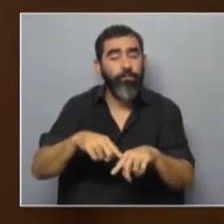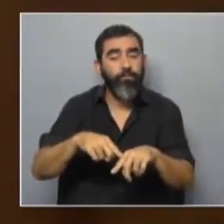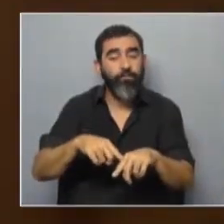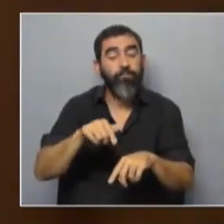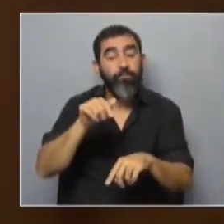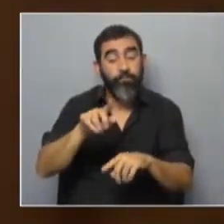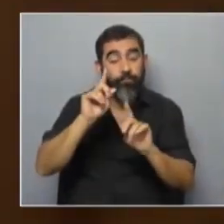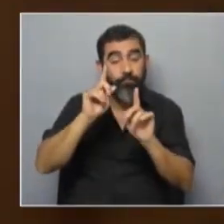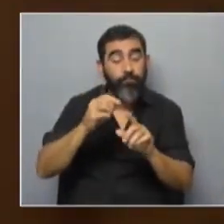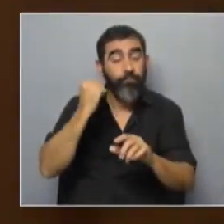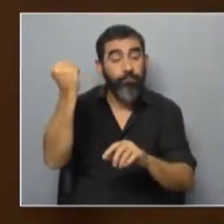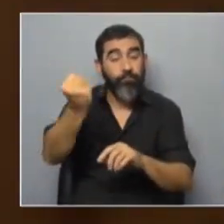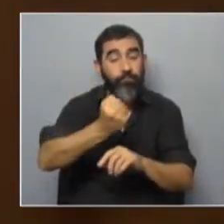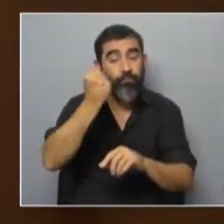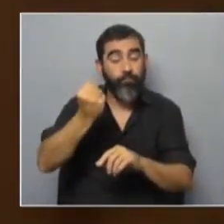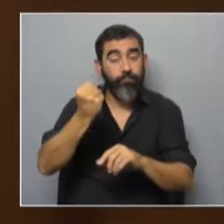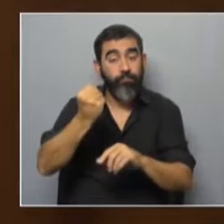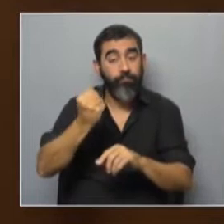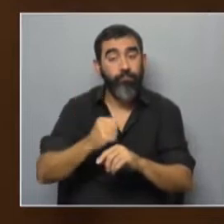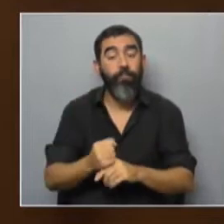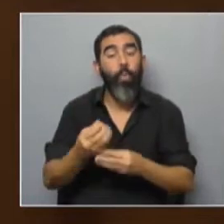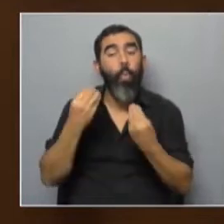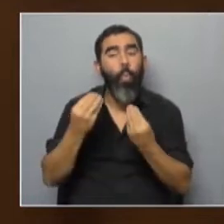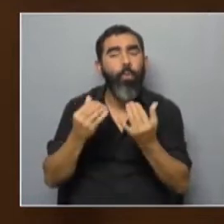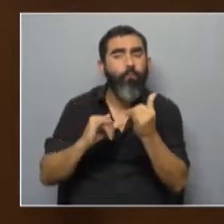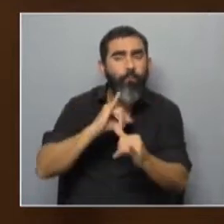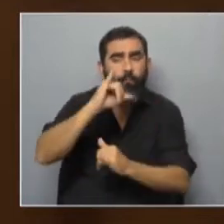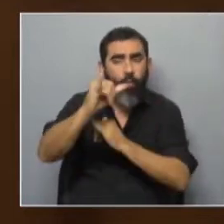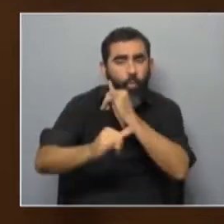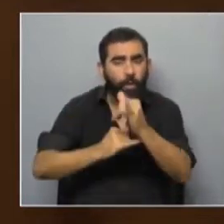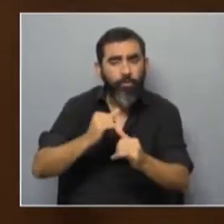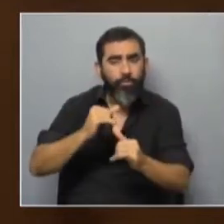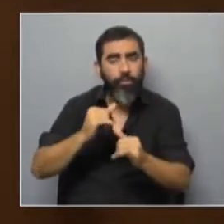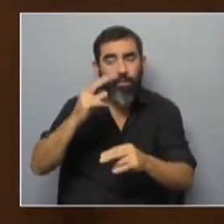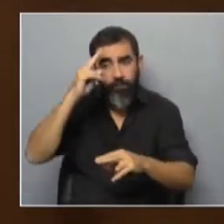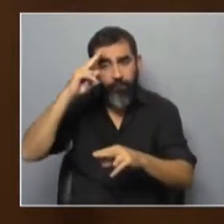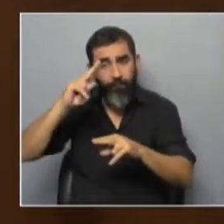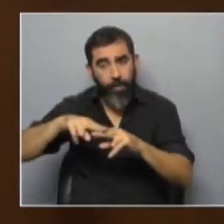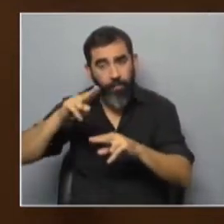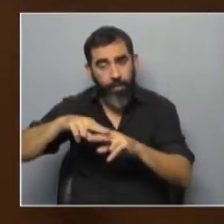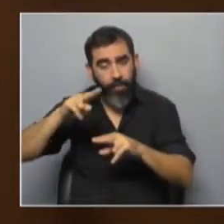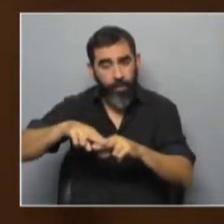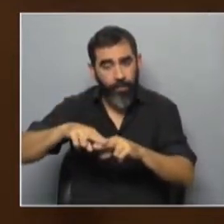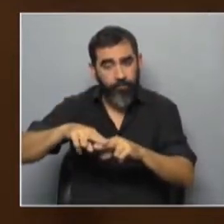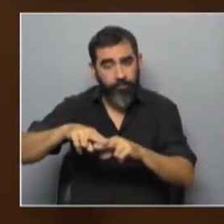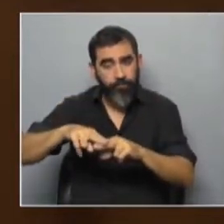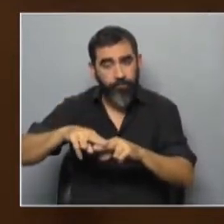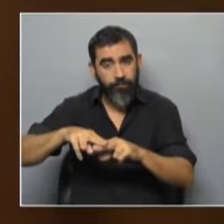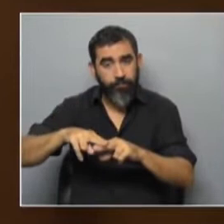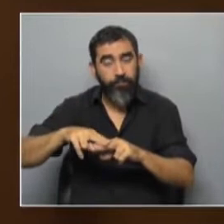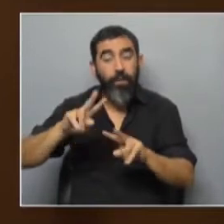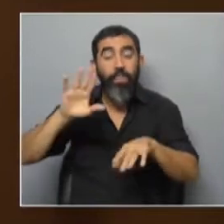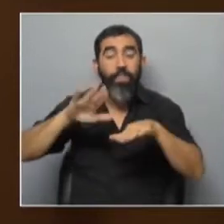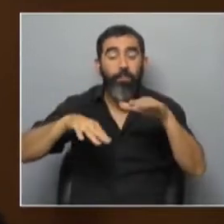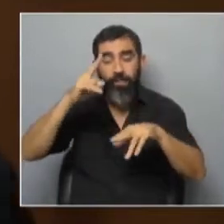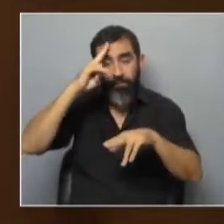ahí también lo importante es cuál es la información con respecto al patógeno, basado en el patógeno,